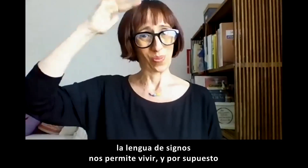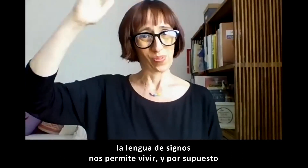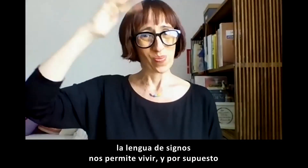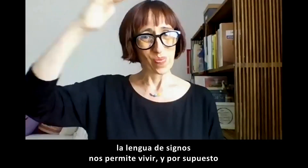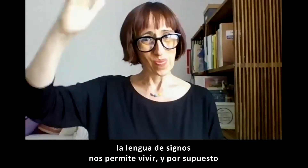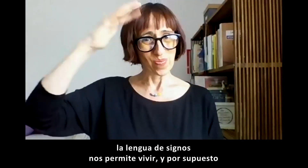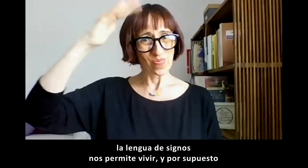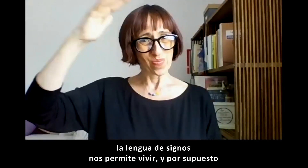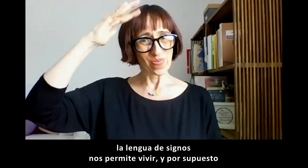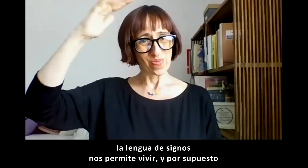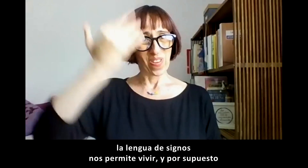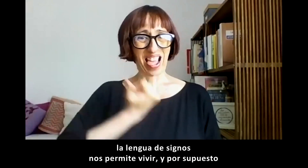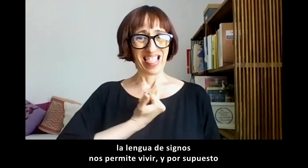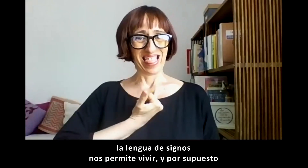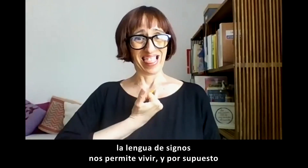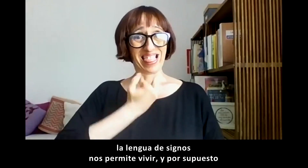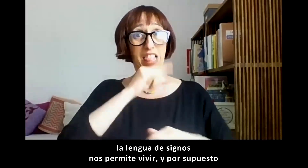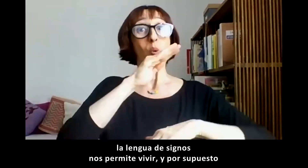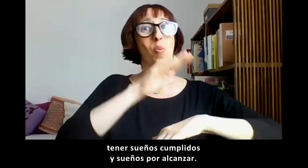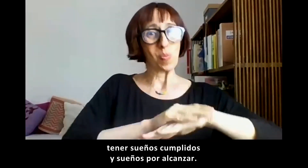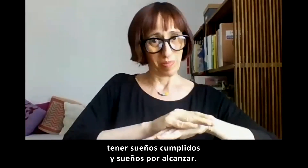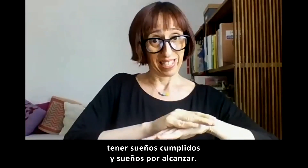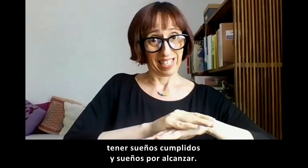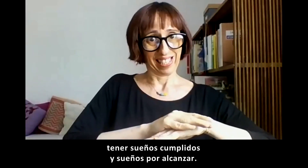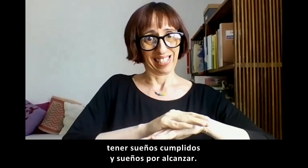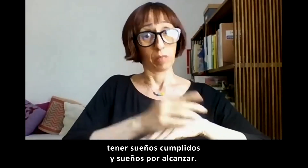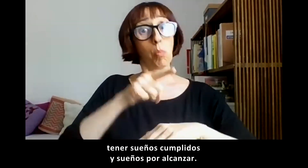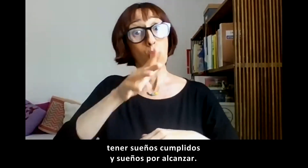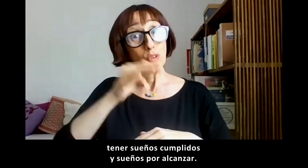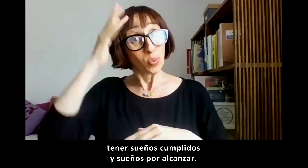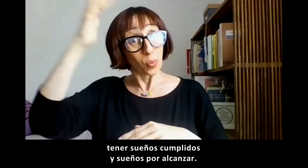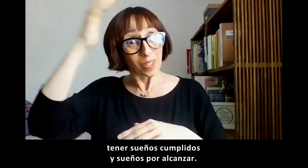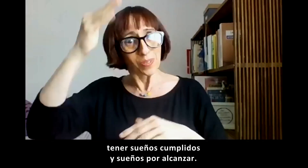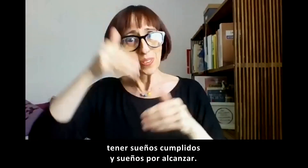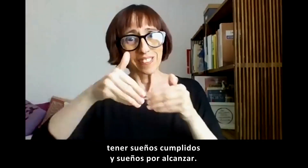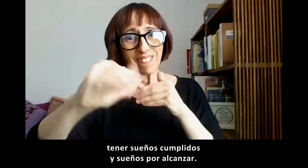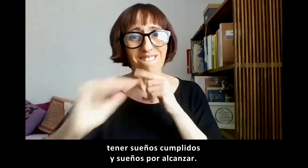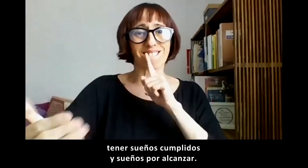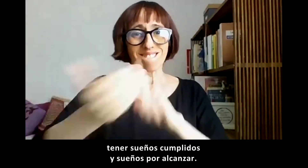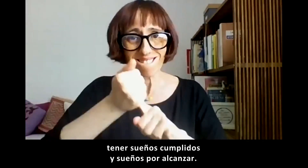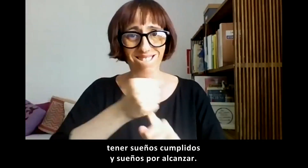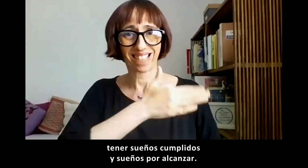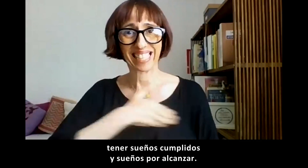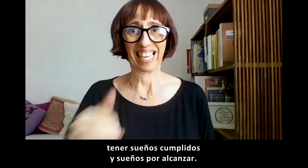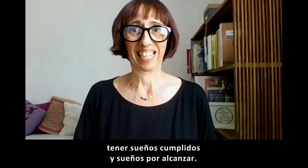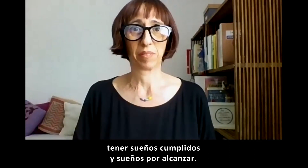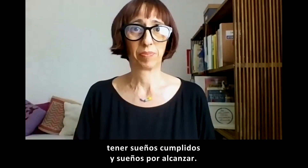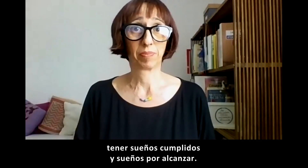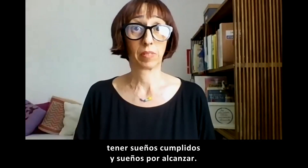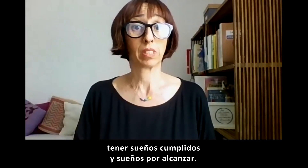vivir y, por supuesto, tener sueños cumplidos y sueños por